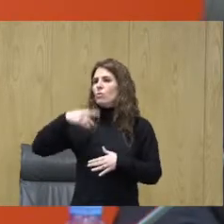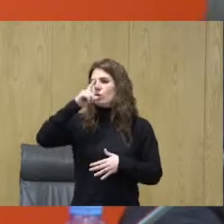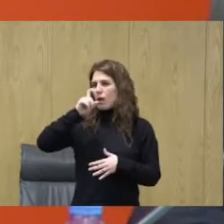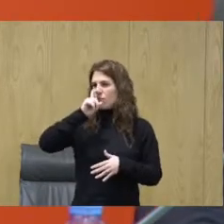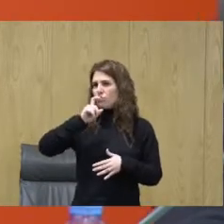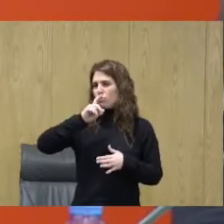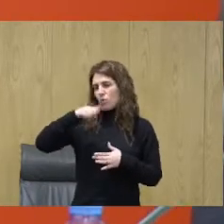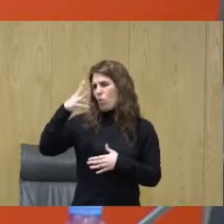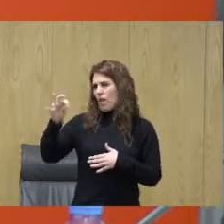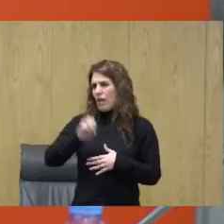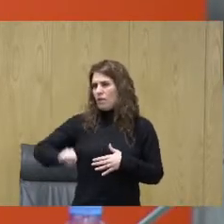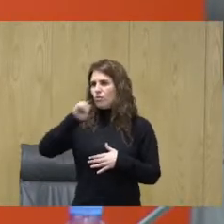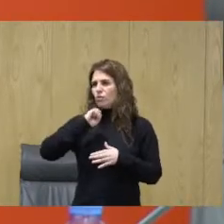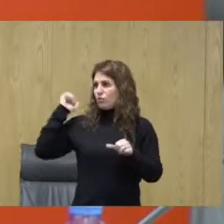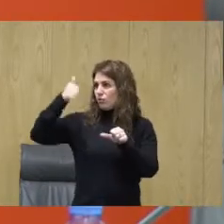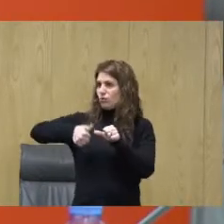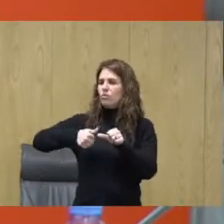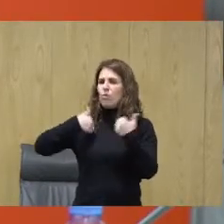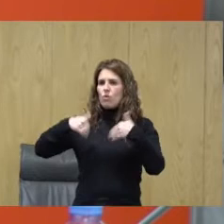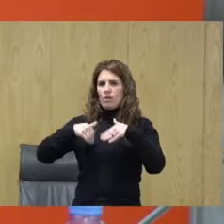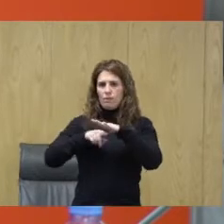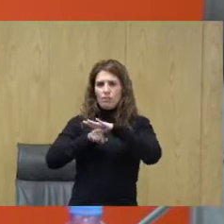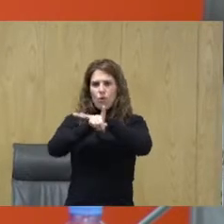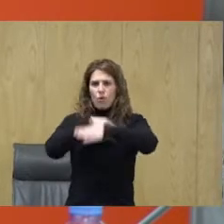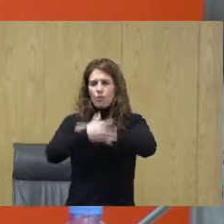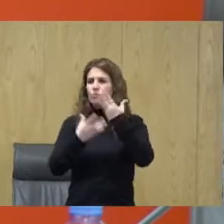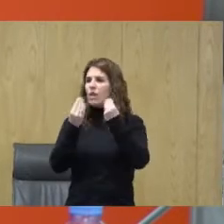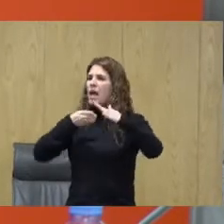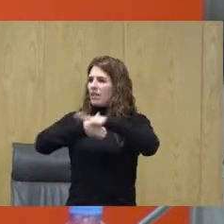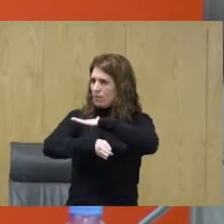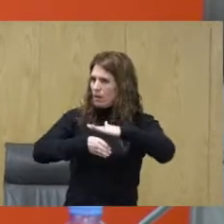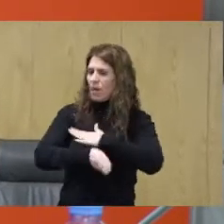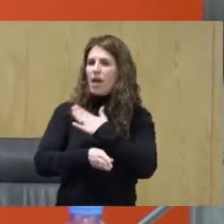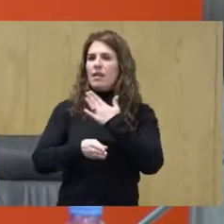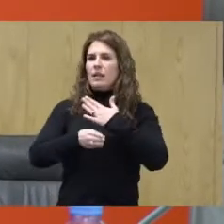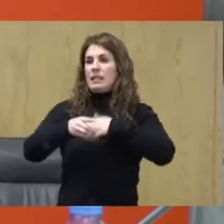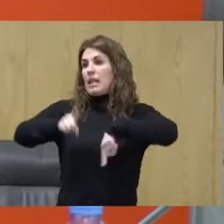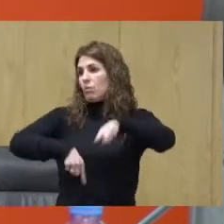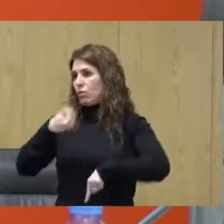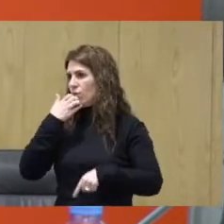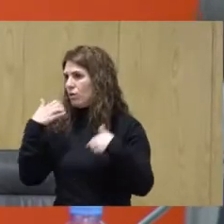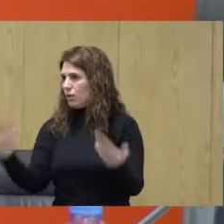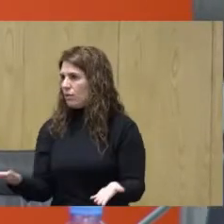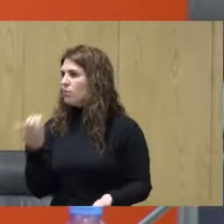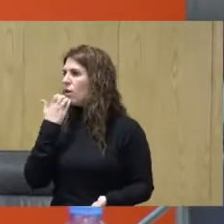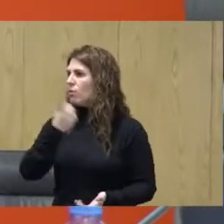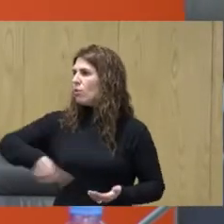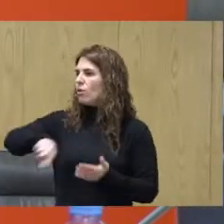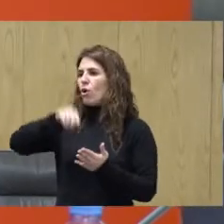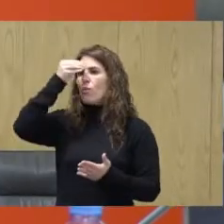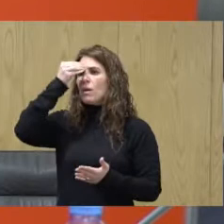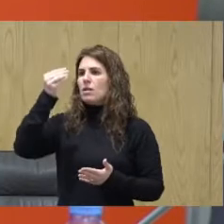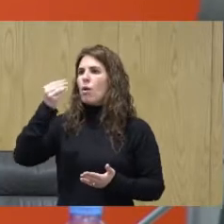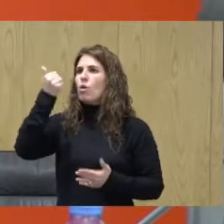años, hemos dado unos increíbles pasos en accesibilidad, en el transporte. Ahora ya nadie se plantea que un autobús no sea